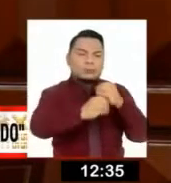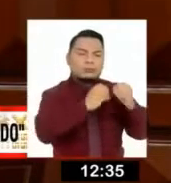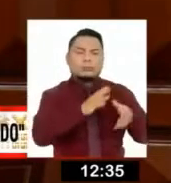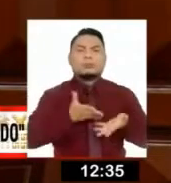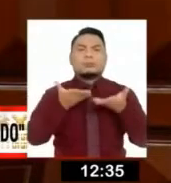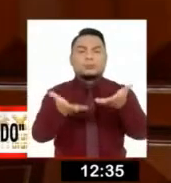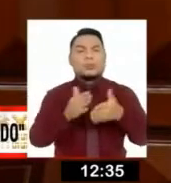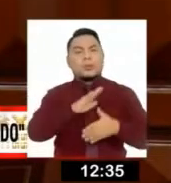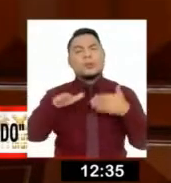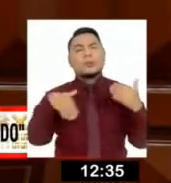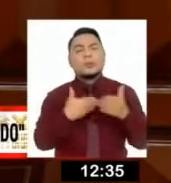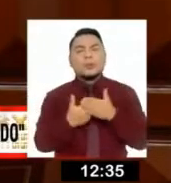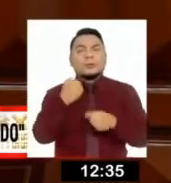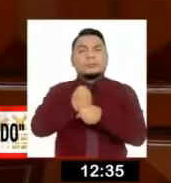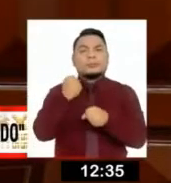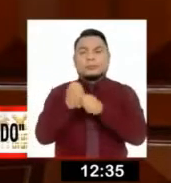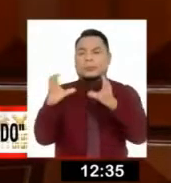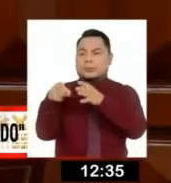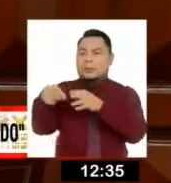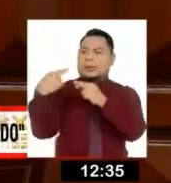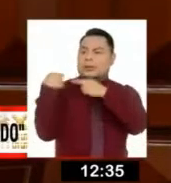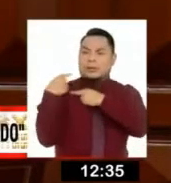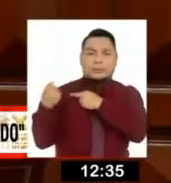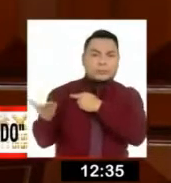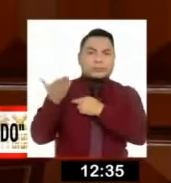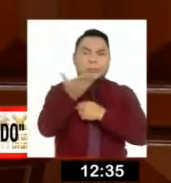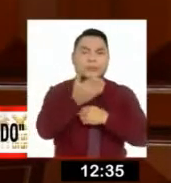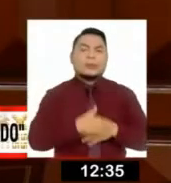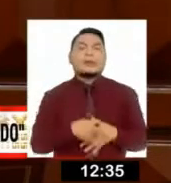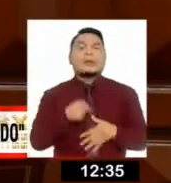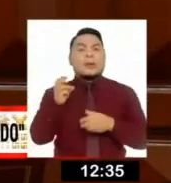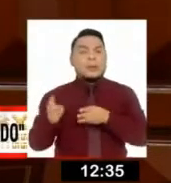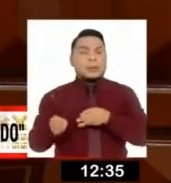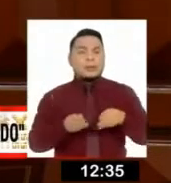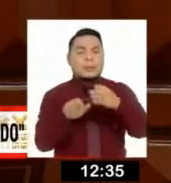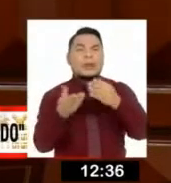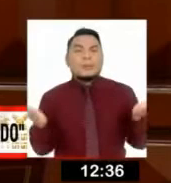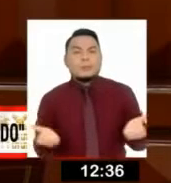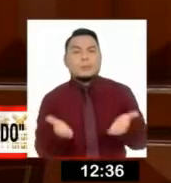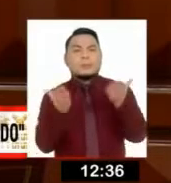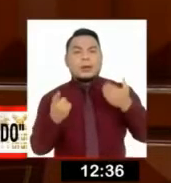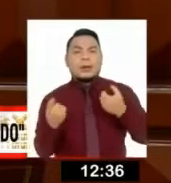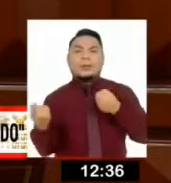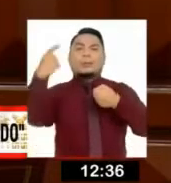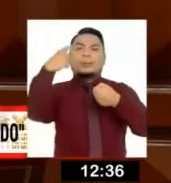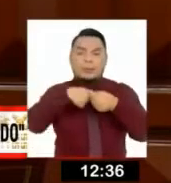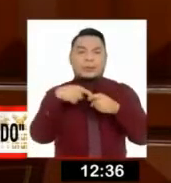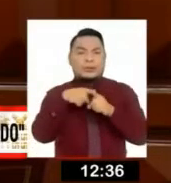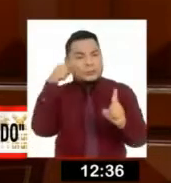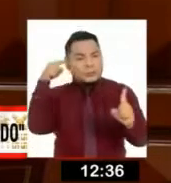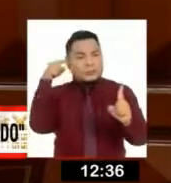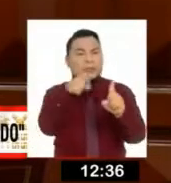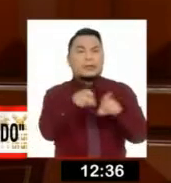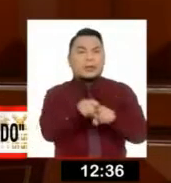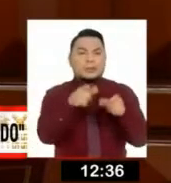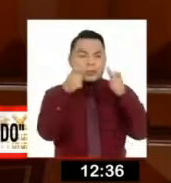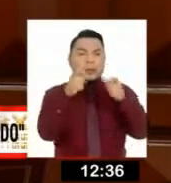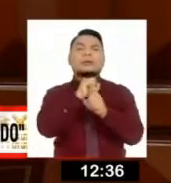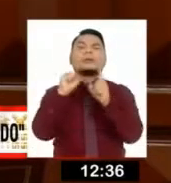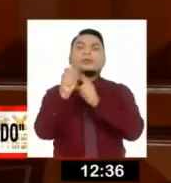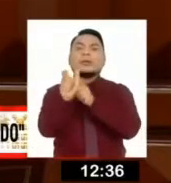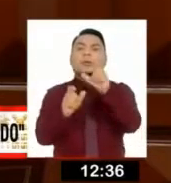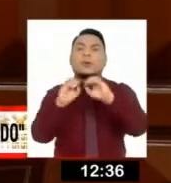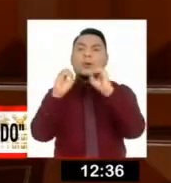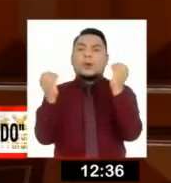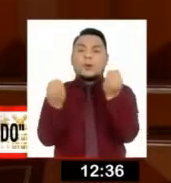través de los núcleos ejecutores, como un mecanismo para promover la participación directa y vigilante de la sociedad